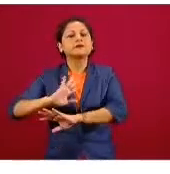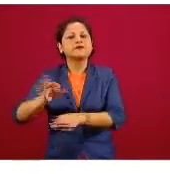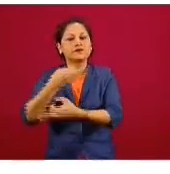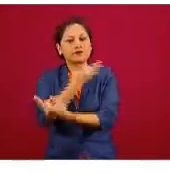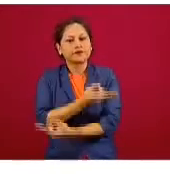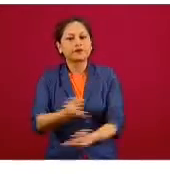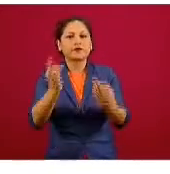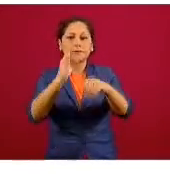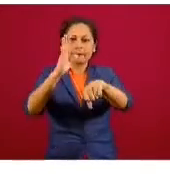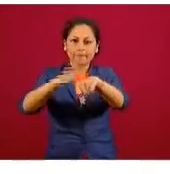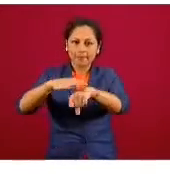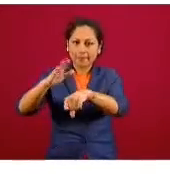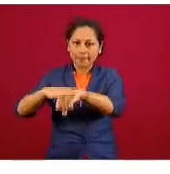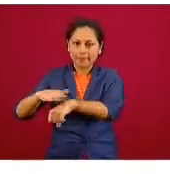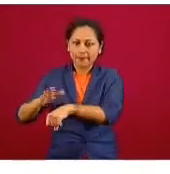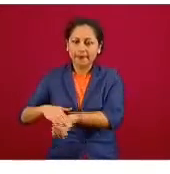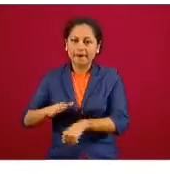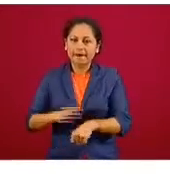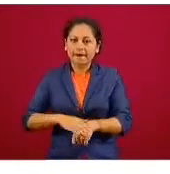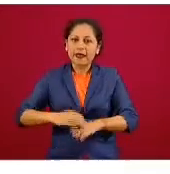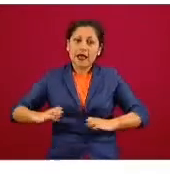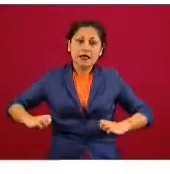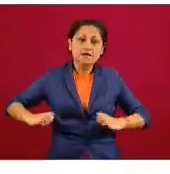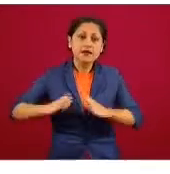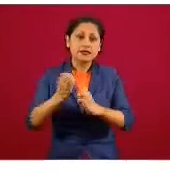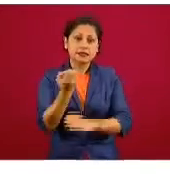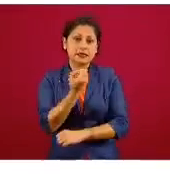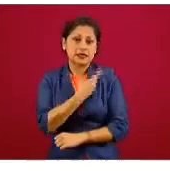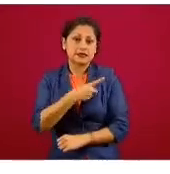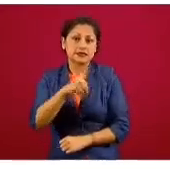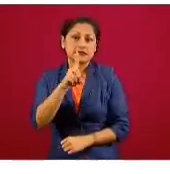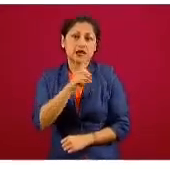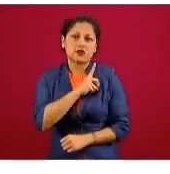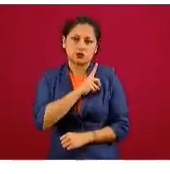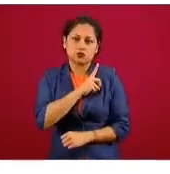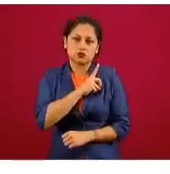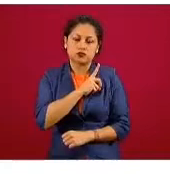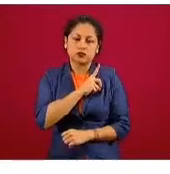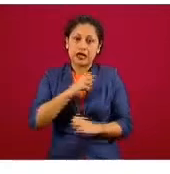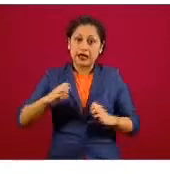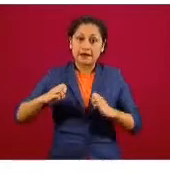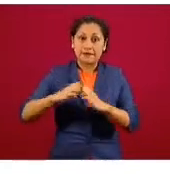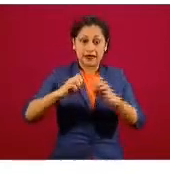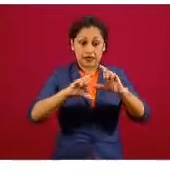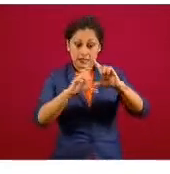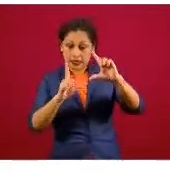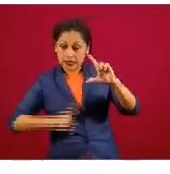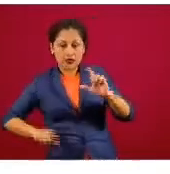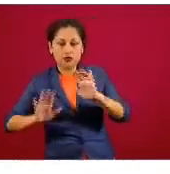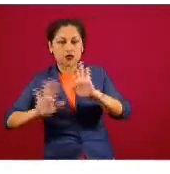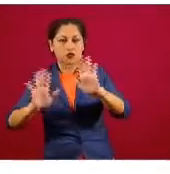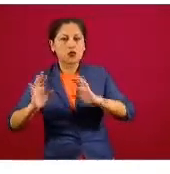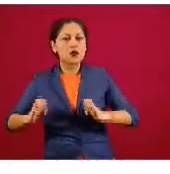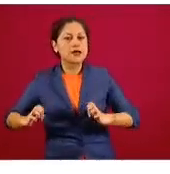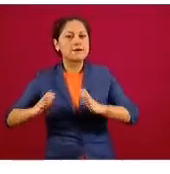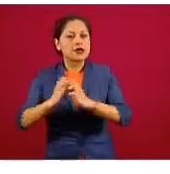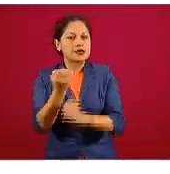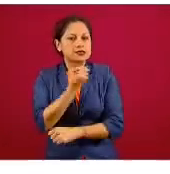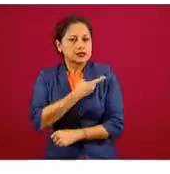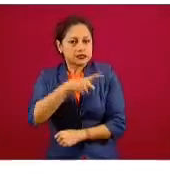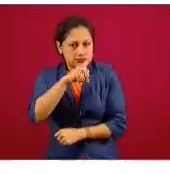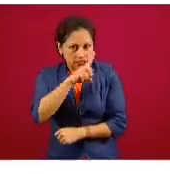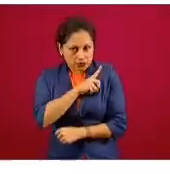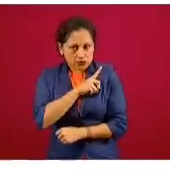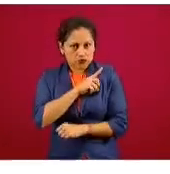emergencia sanitaria, no emergencia nacional, emergencia sanitaria por causa de fuerza mayor. Y aquí explico